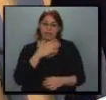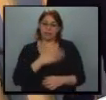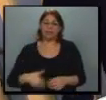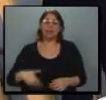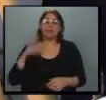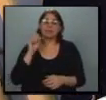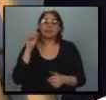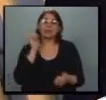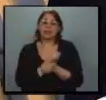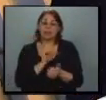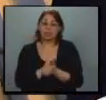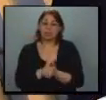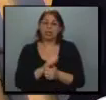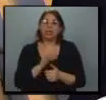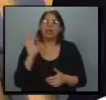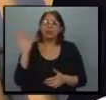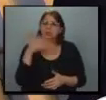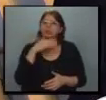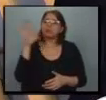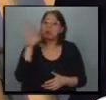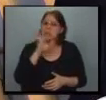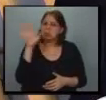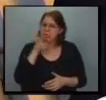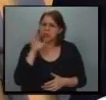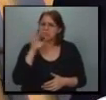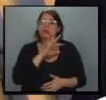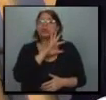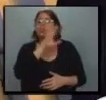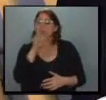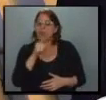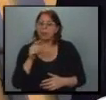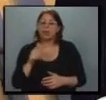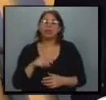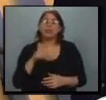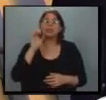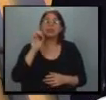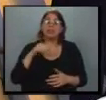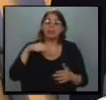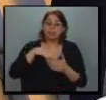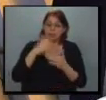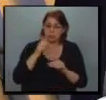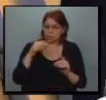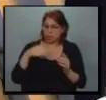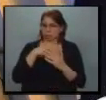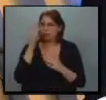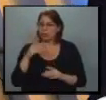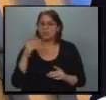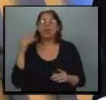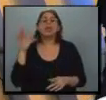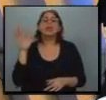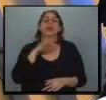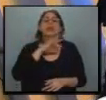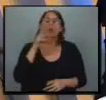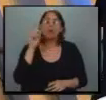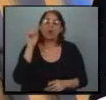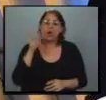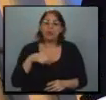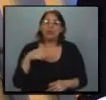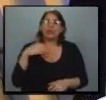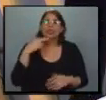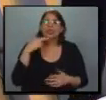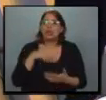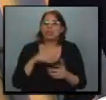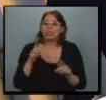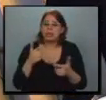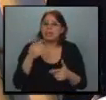días y en muchos lugares, no solo en el norte del Gran Buenos Aires. Esto ocurre todo el tiempo. Es un robo muy, pero muy común, que ya ni siquiera es noticia, sino